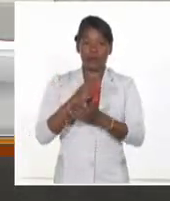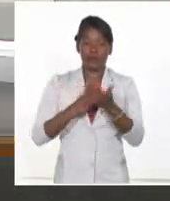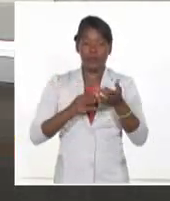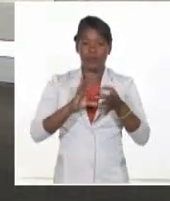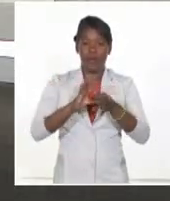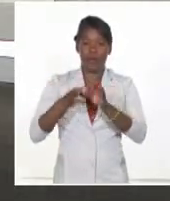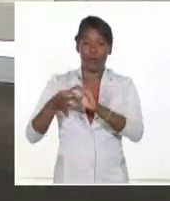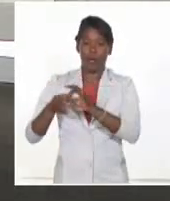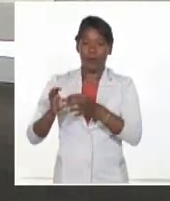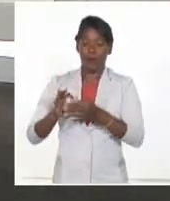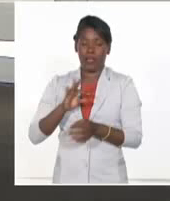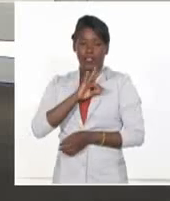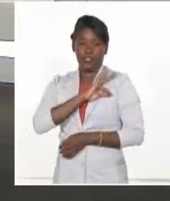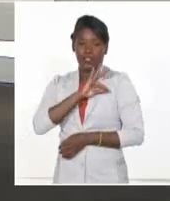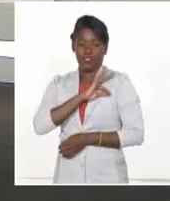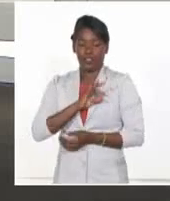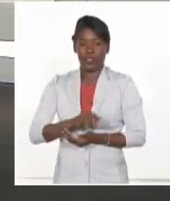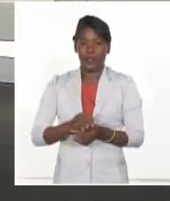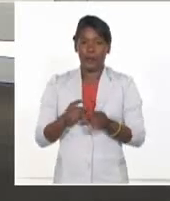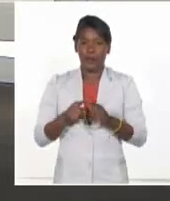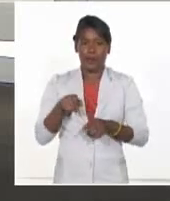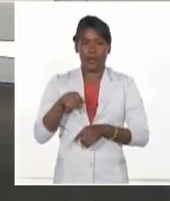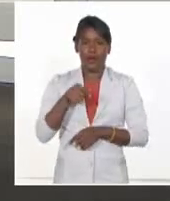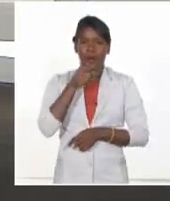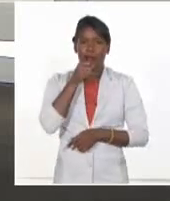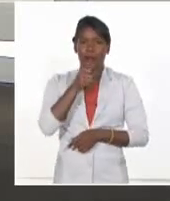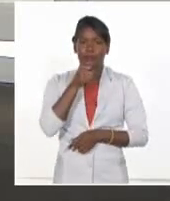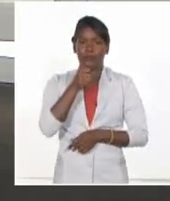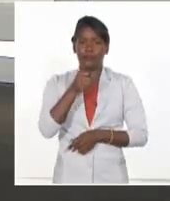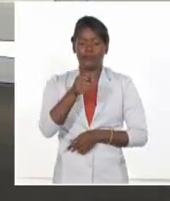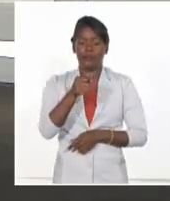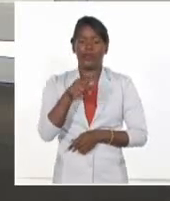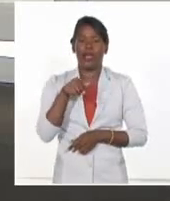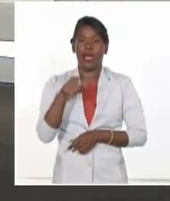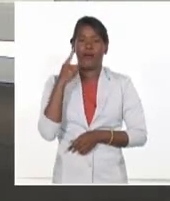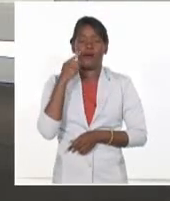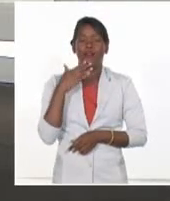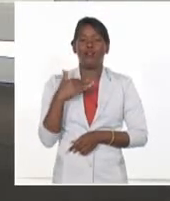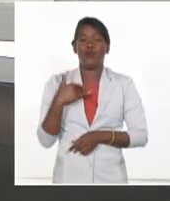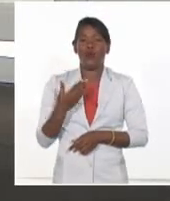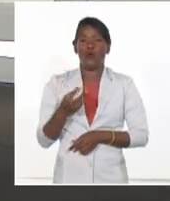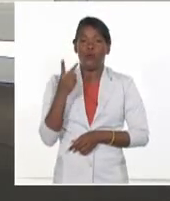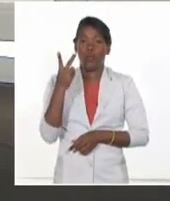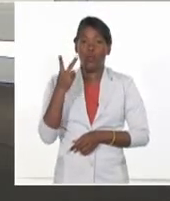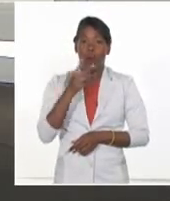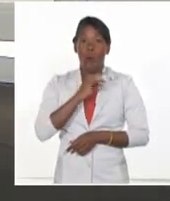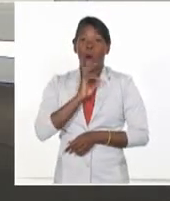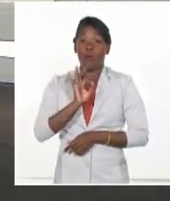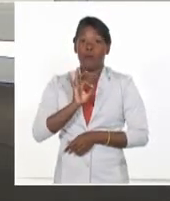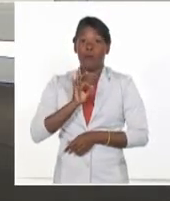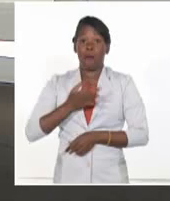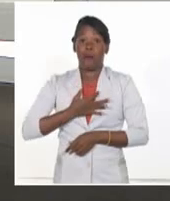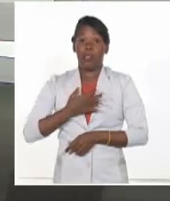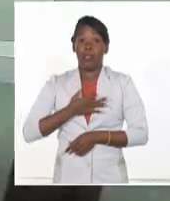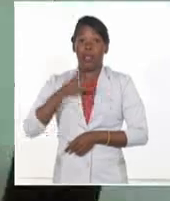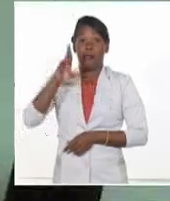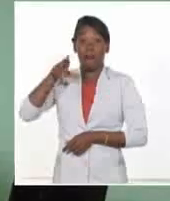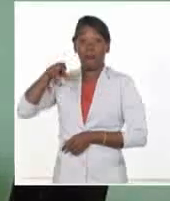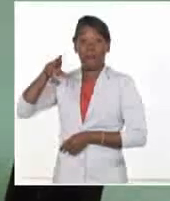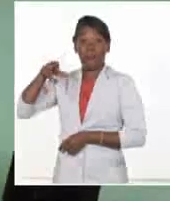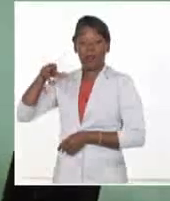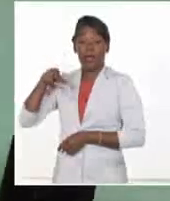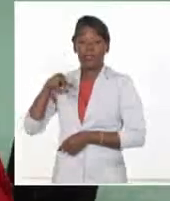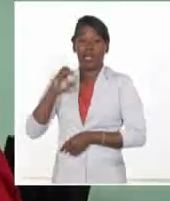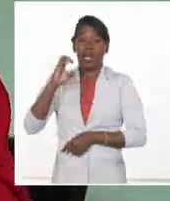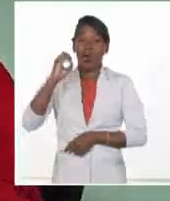2023. Pero para conocer más detalles, trasladamos nuestra señal hasta la sede del evento, donde se encuentra el colega Pavel Otero. Buenas tardes, Pavel.